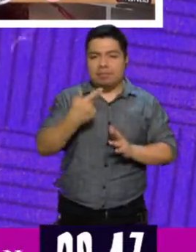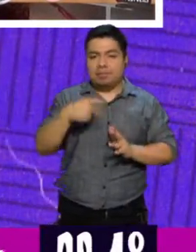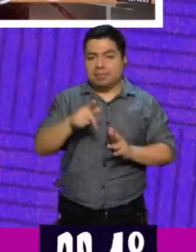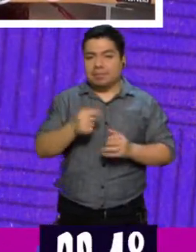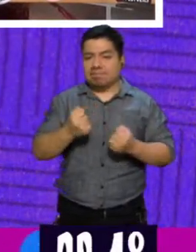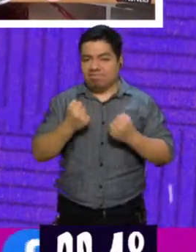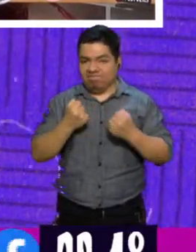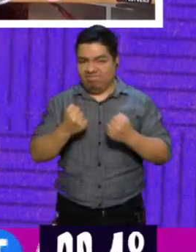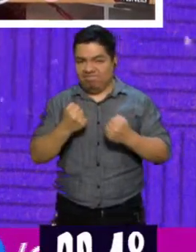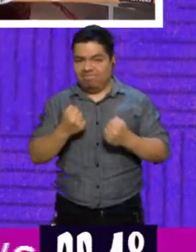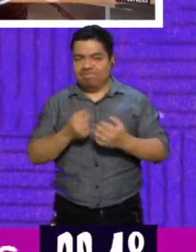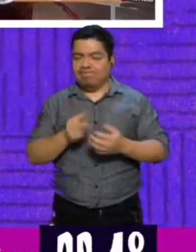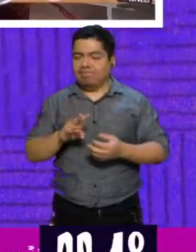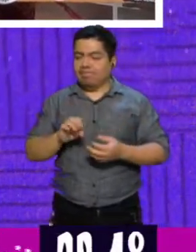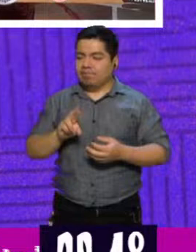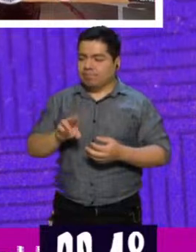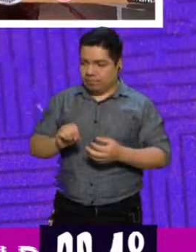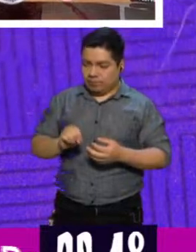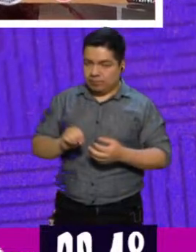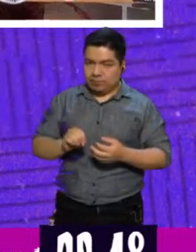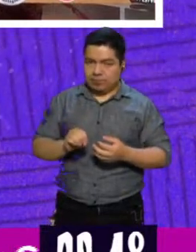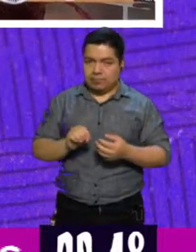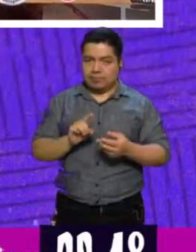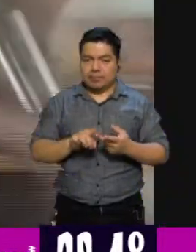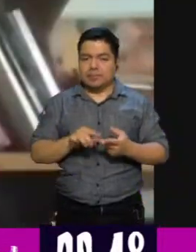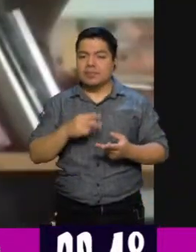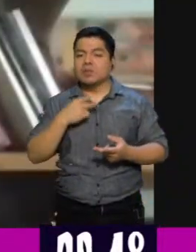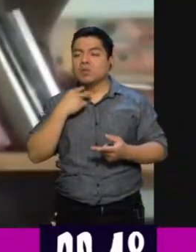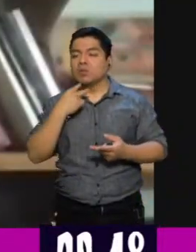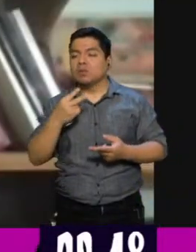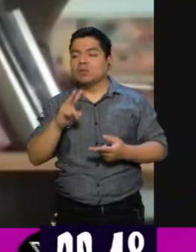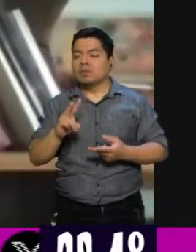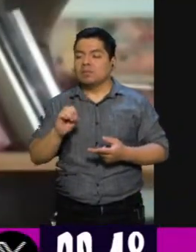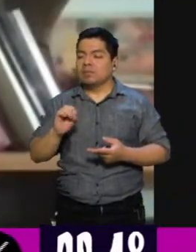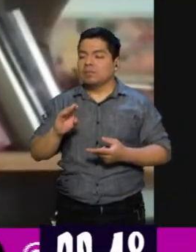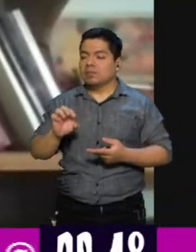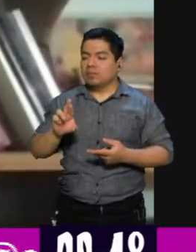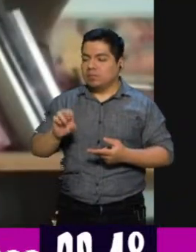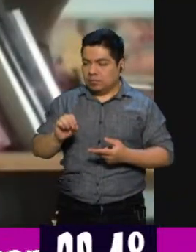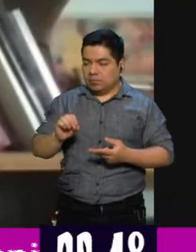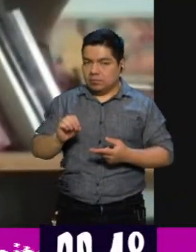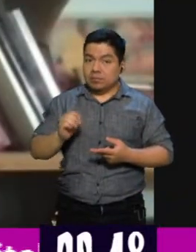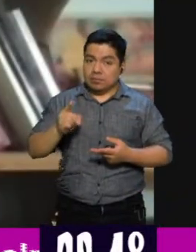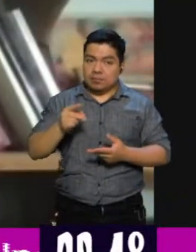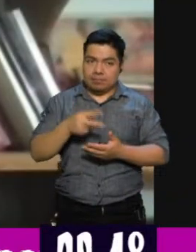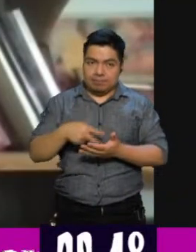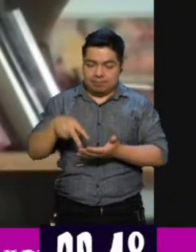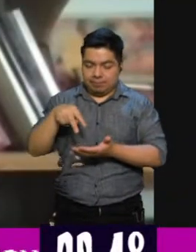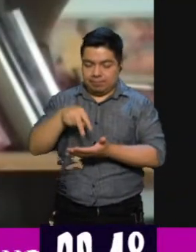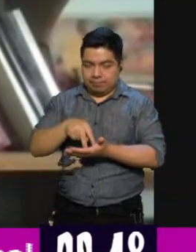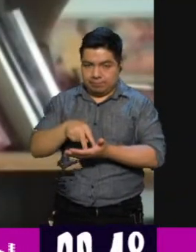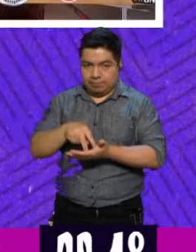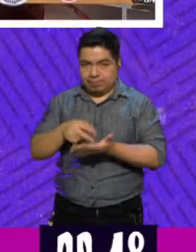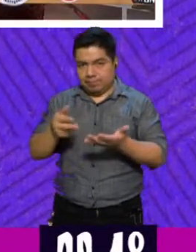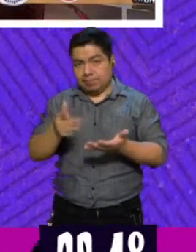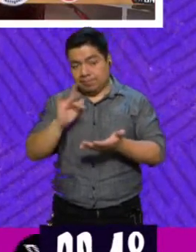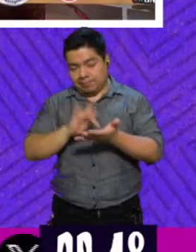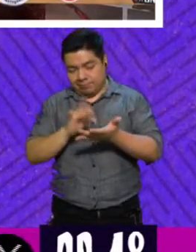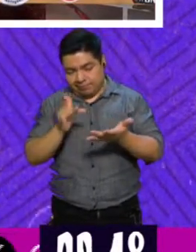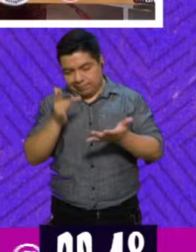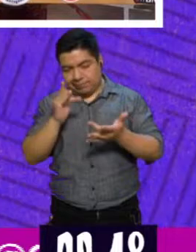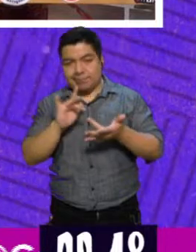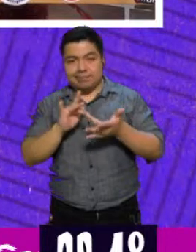cual. De ahí viene, es el que tiene la voz, el vocero es el que tiene la voz. Stentorius. Bueno, Ah, ya pues muchísimas ¡Tus gracias. redes,